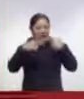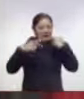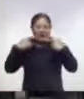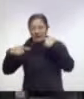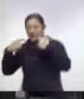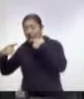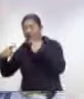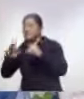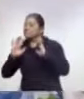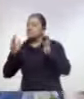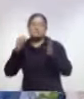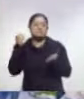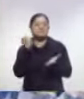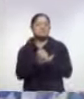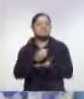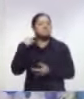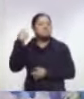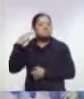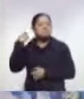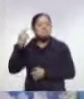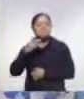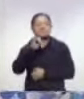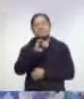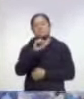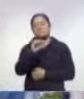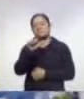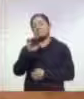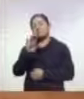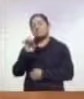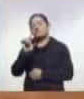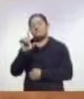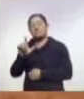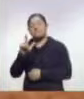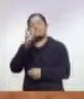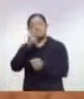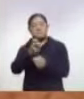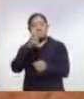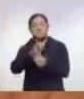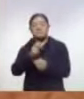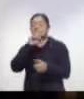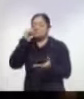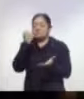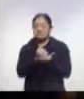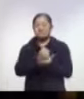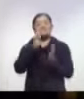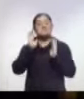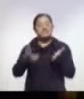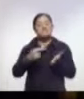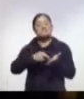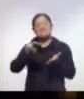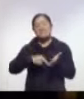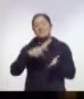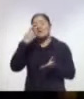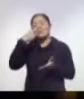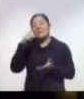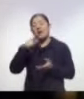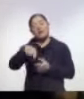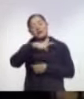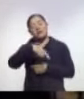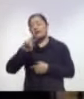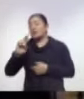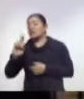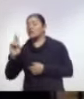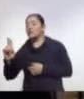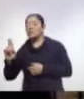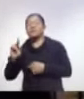aprobación real. La reina Isabel II dio la aprobación real al tratado, con lo que finalmente quedó aprobado el retiro de Reino Unido,